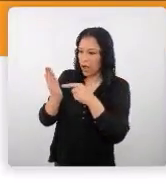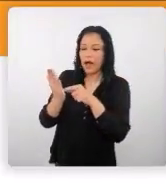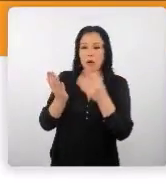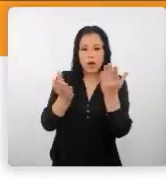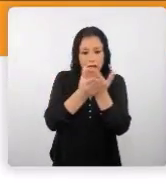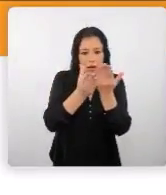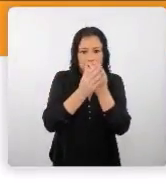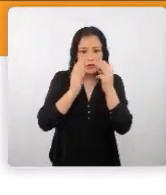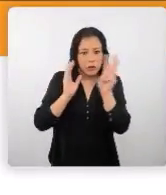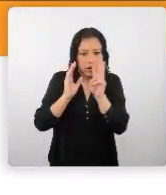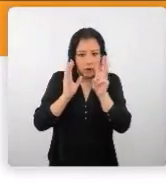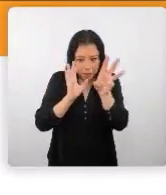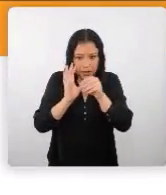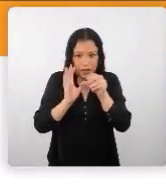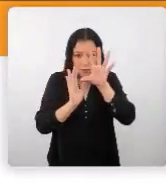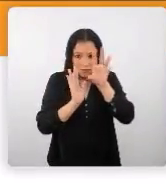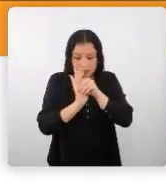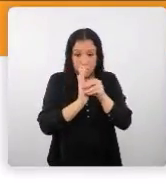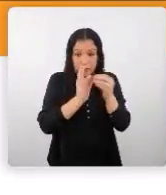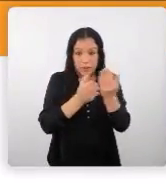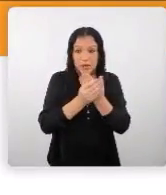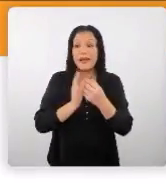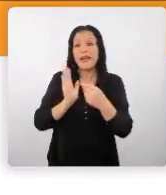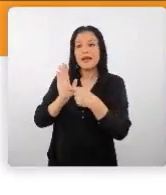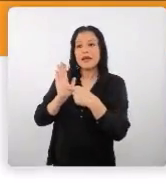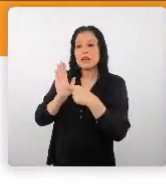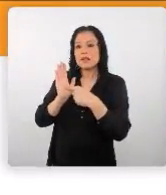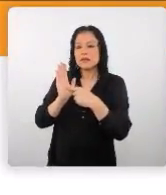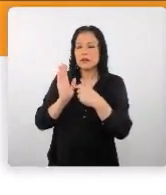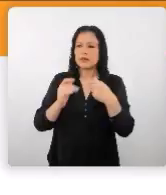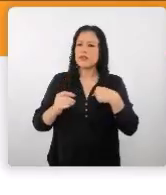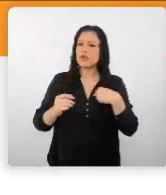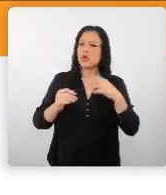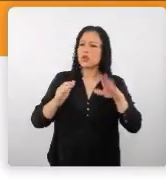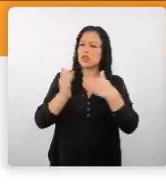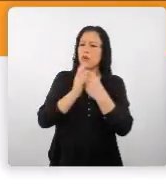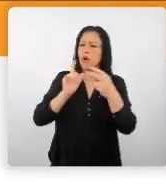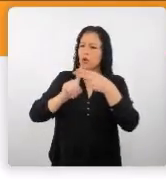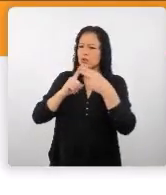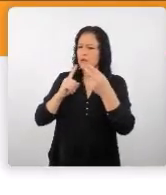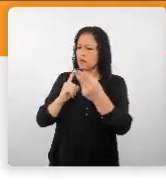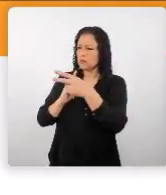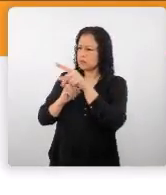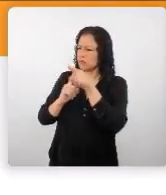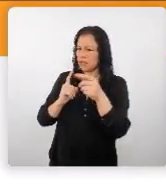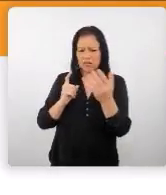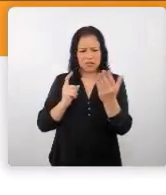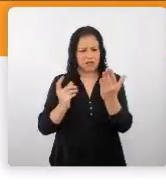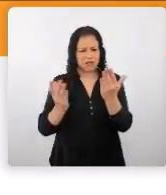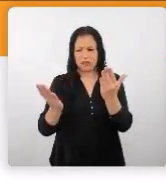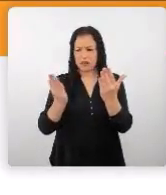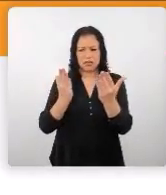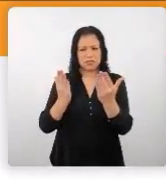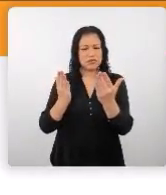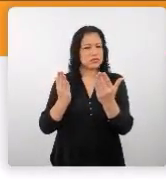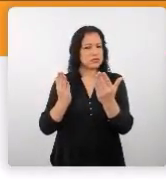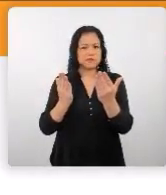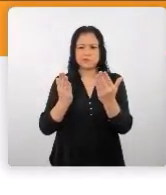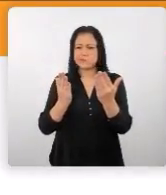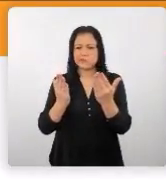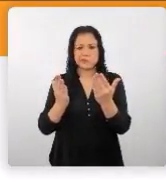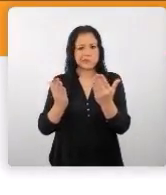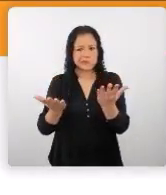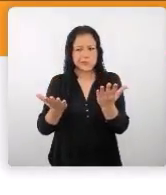en la página web. Y pues si las fotos no corresponden con lo que de verdad se encuentra en el